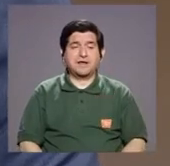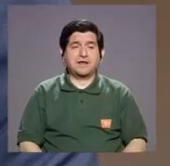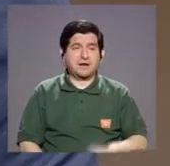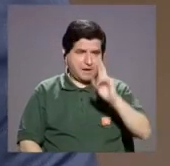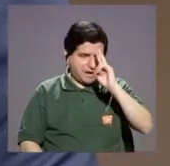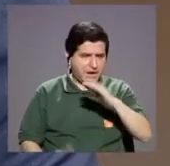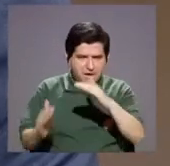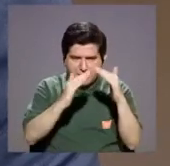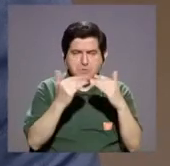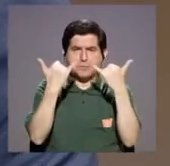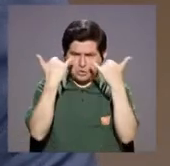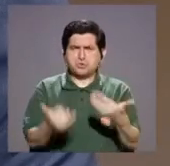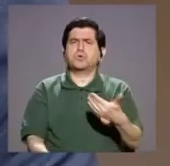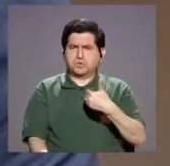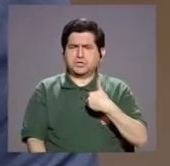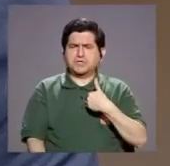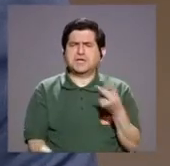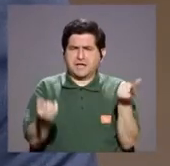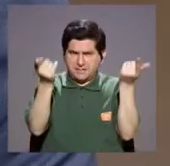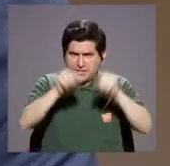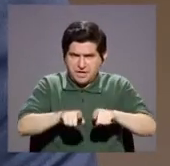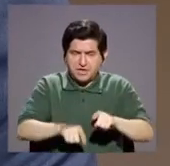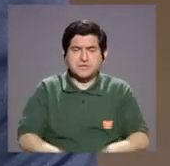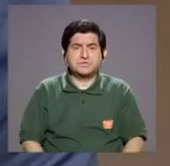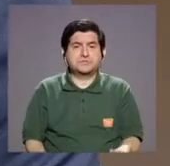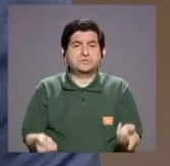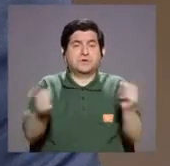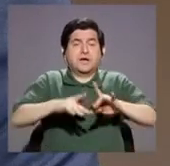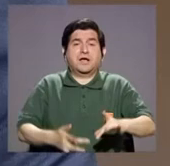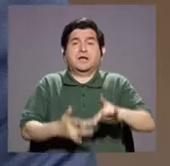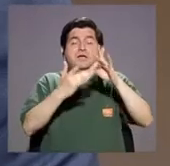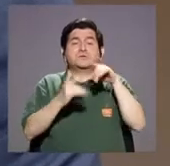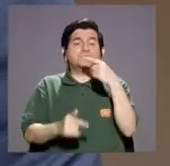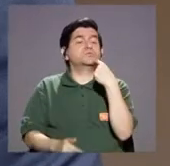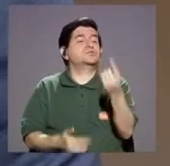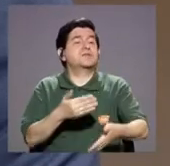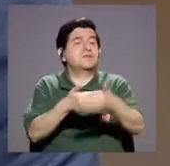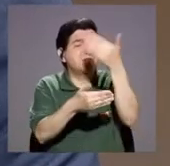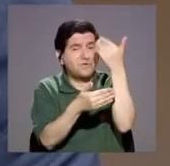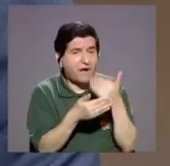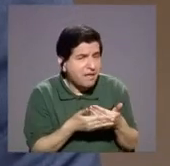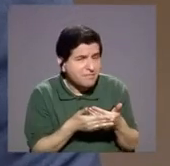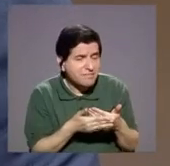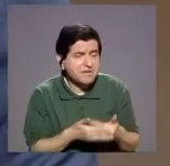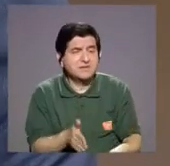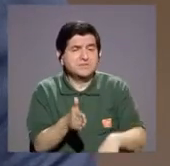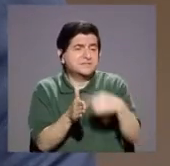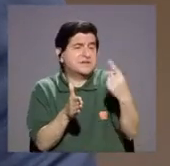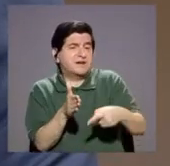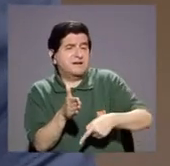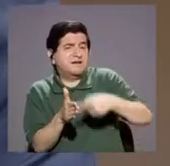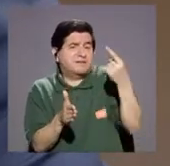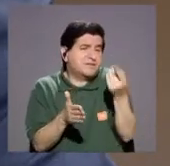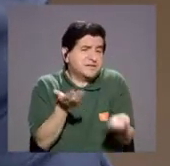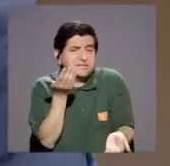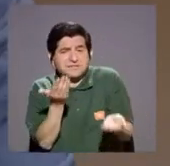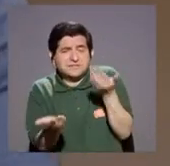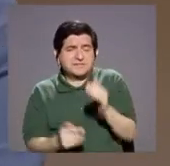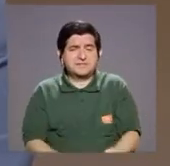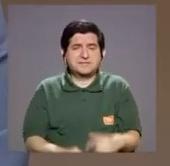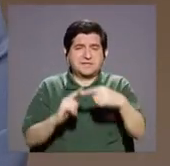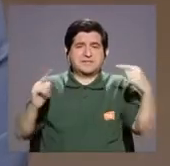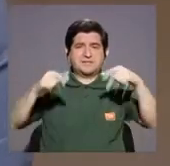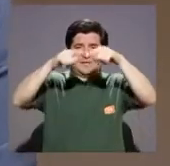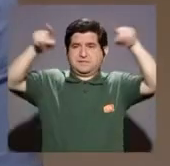y que bueno en este caso en particular usted lo mencionaba ahora como muchas veces desde la